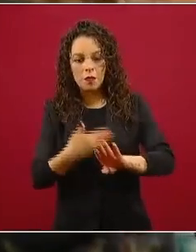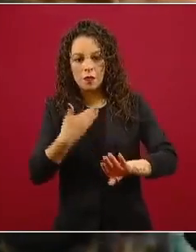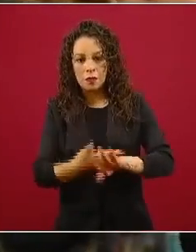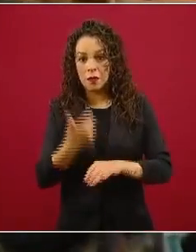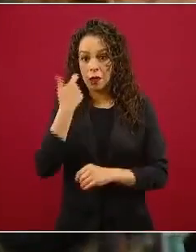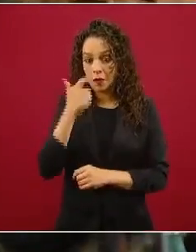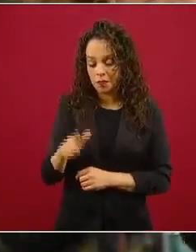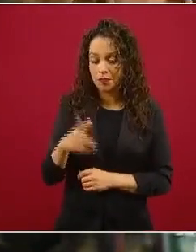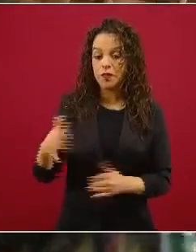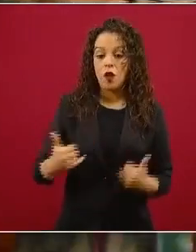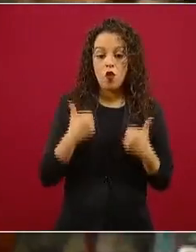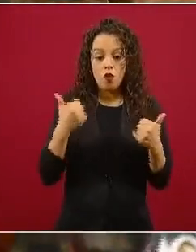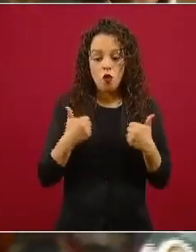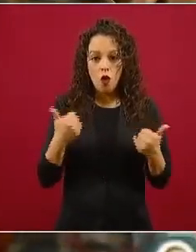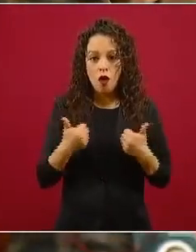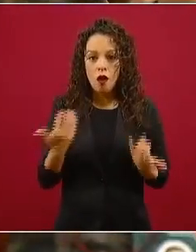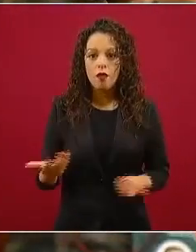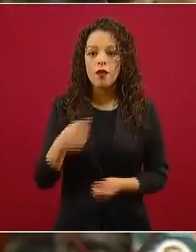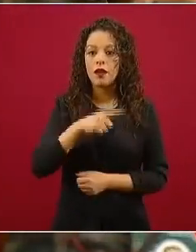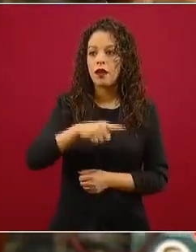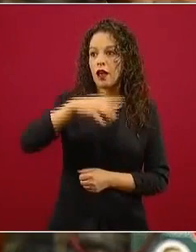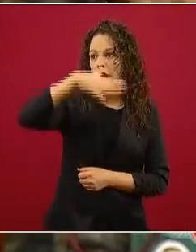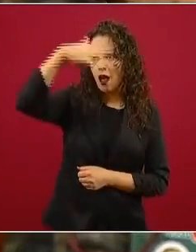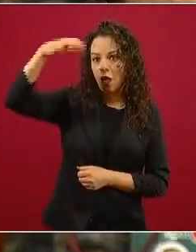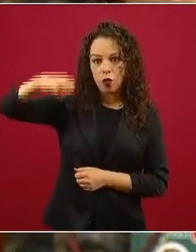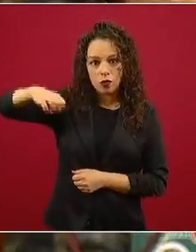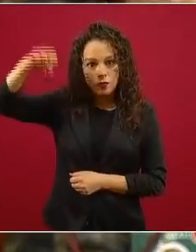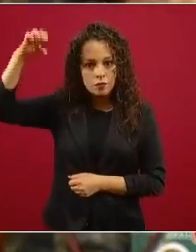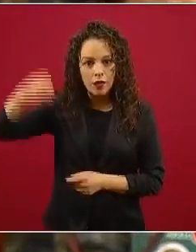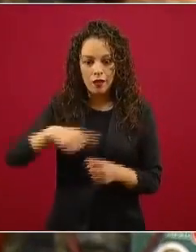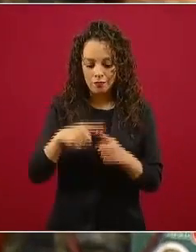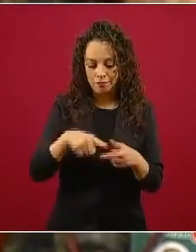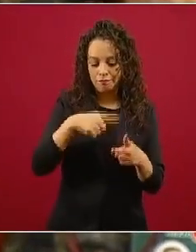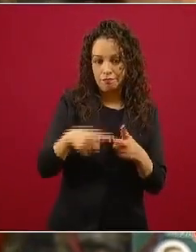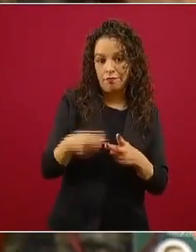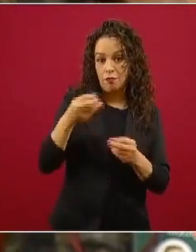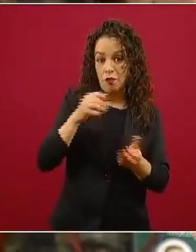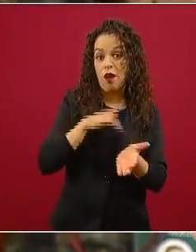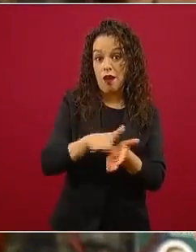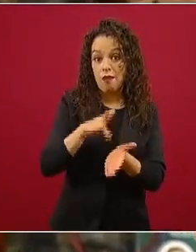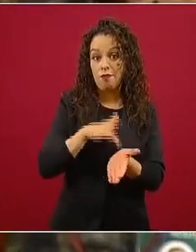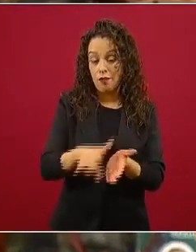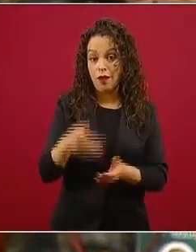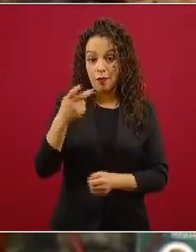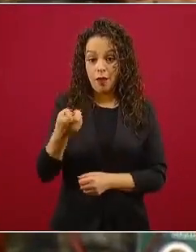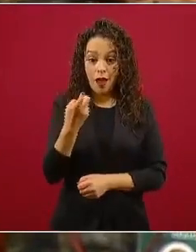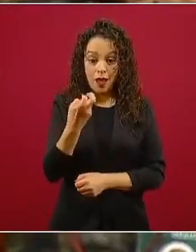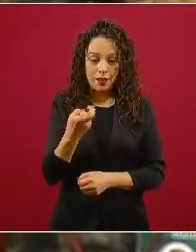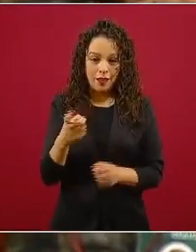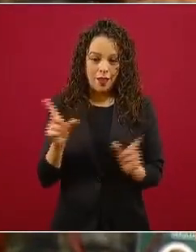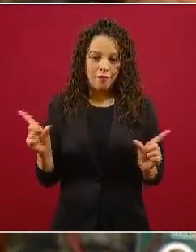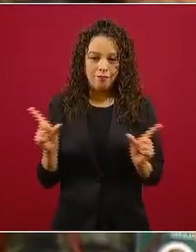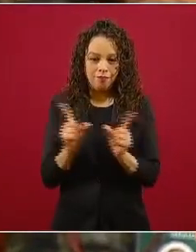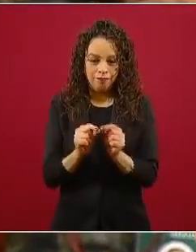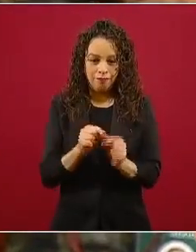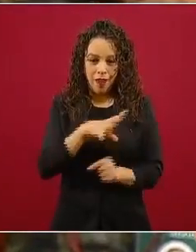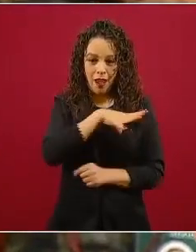adultos mayores. En todo este panorama general, que así, bueno, de manera